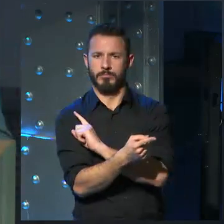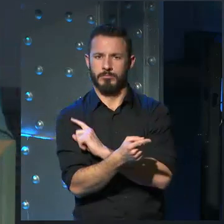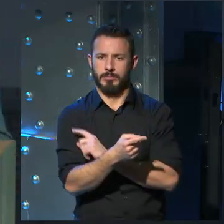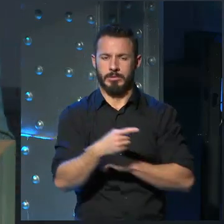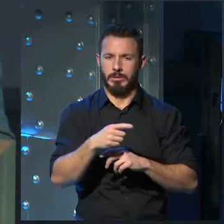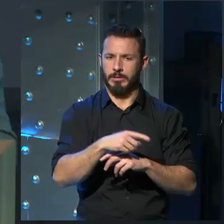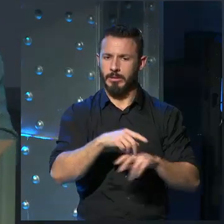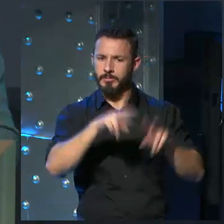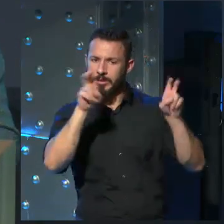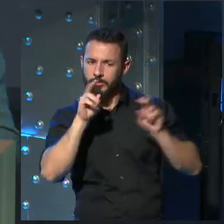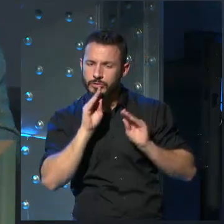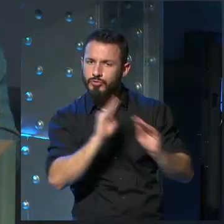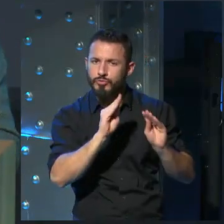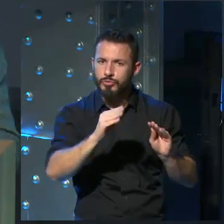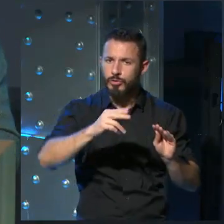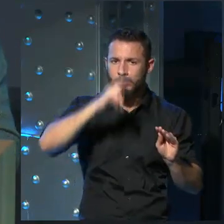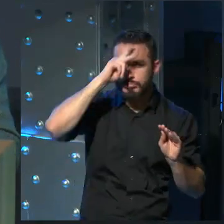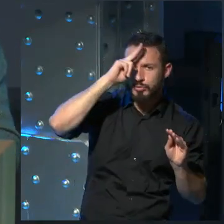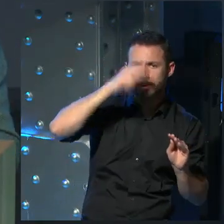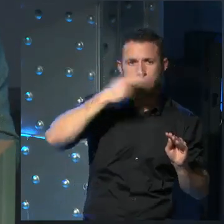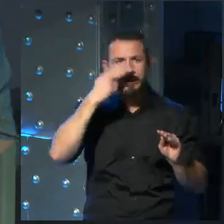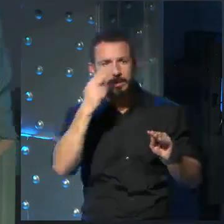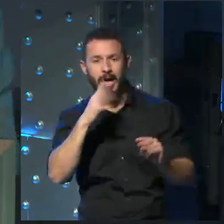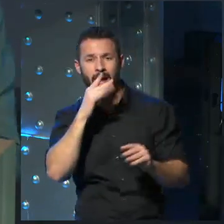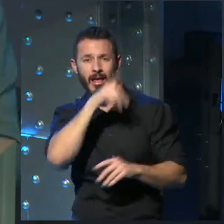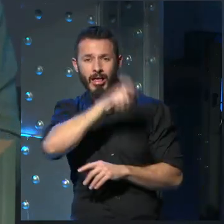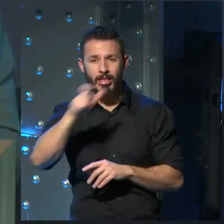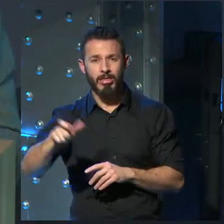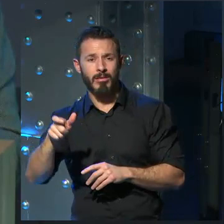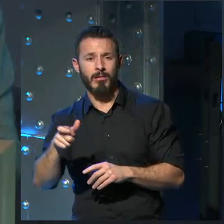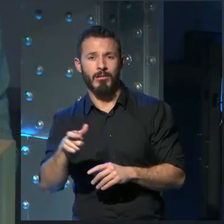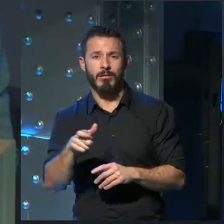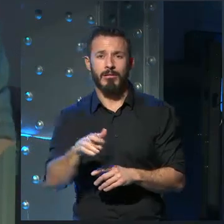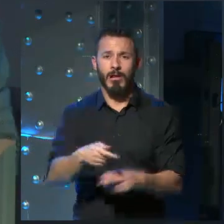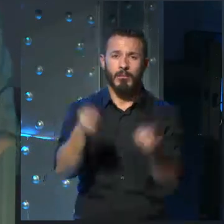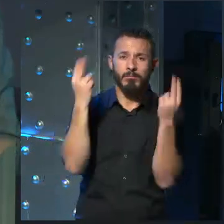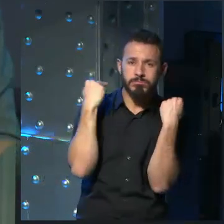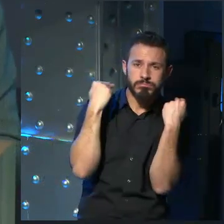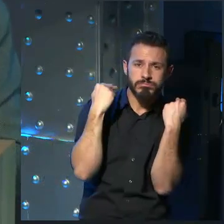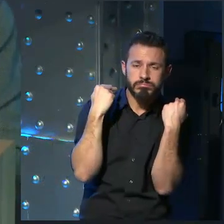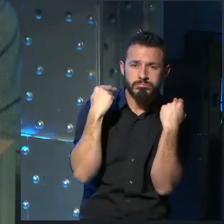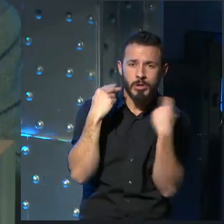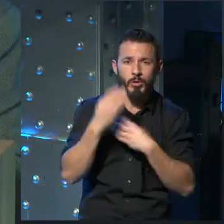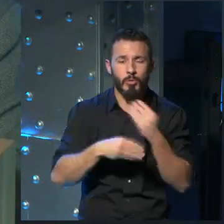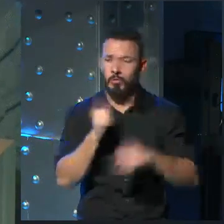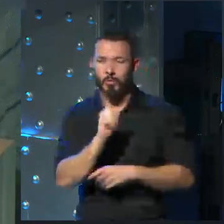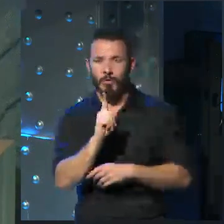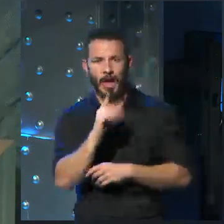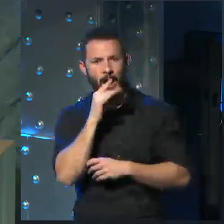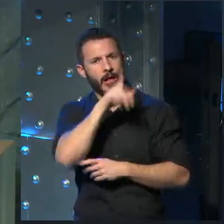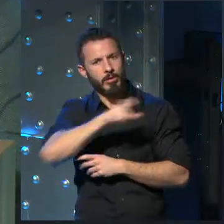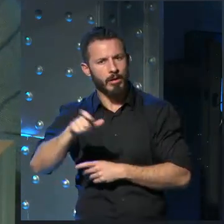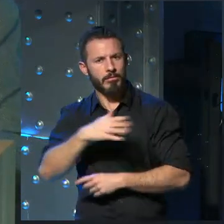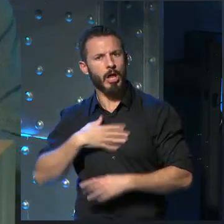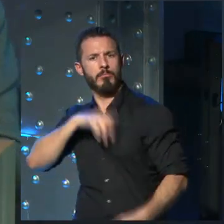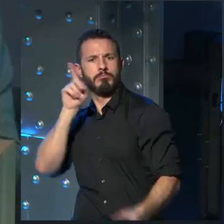en lo que le preocupa. El ciudadano no es un ciudadano ya pasivo. El ciudadano ahora quiere